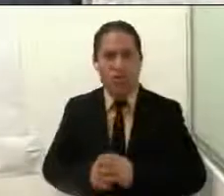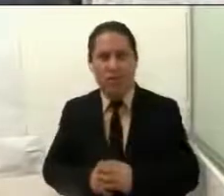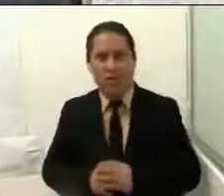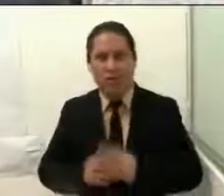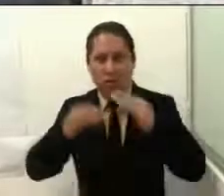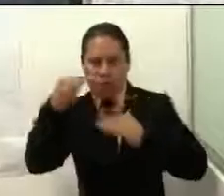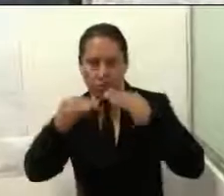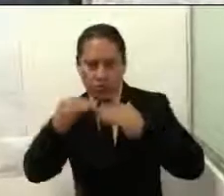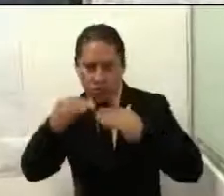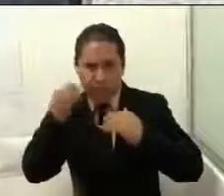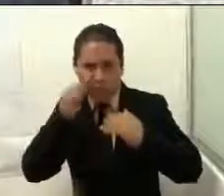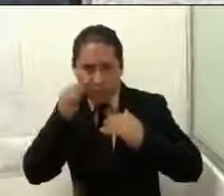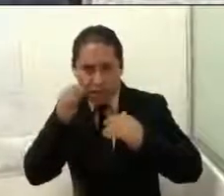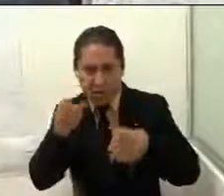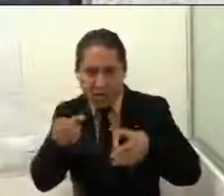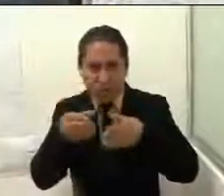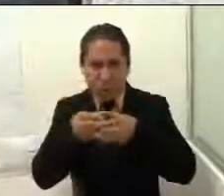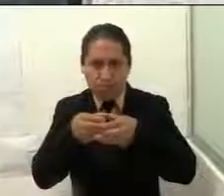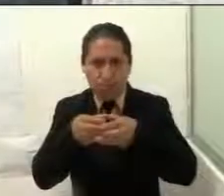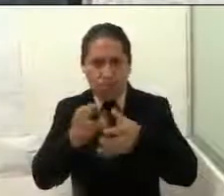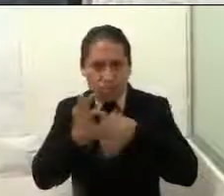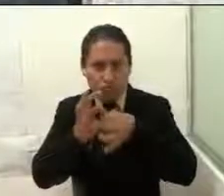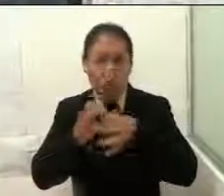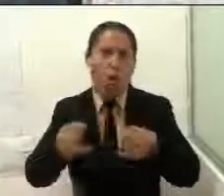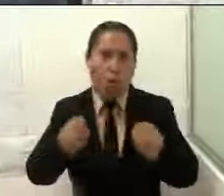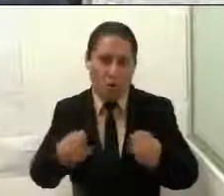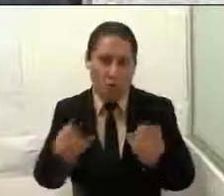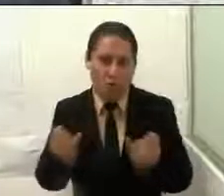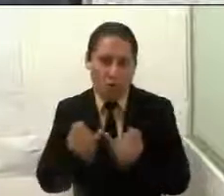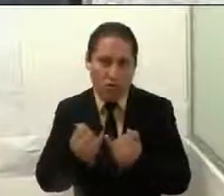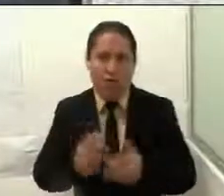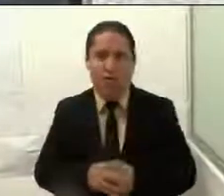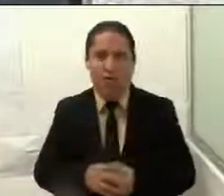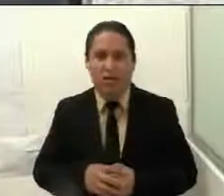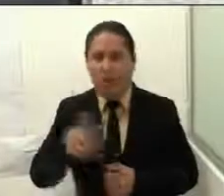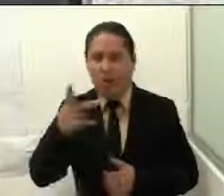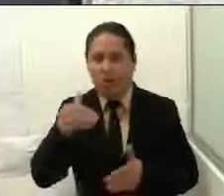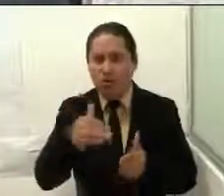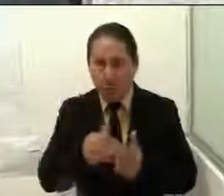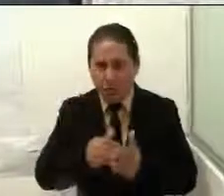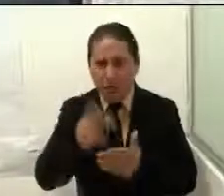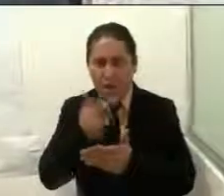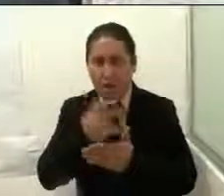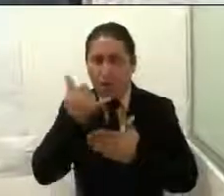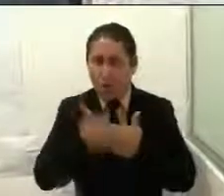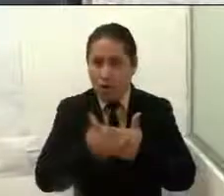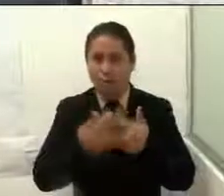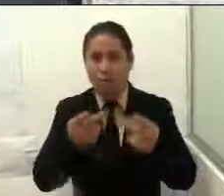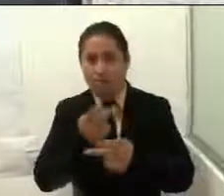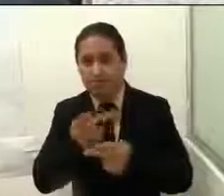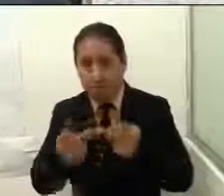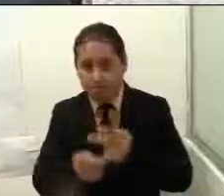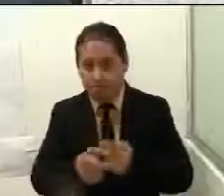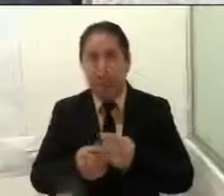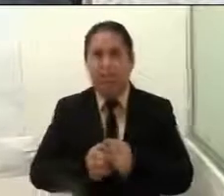involucran especialmente los jóvenes 8 mil 300 proyectos productivos de traspatio